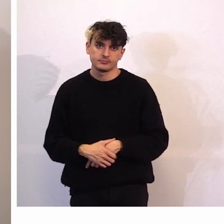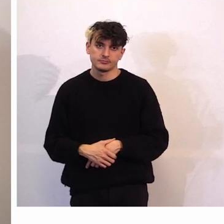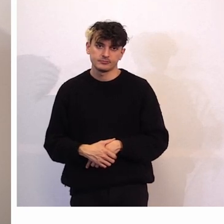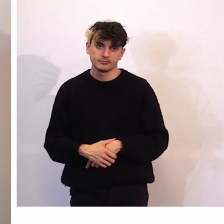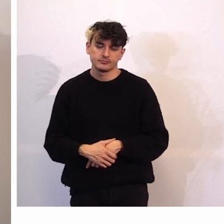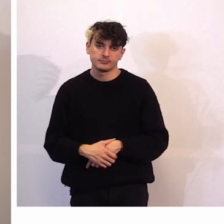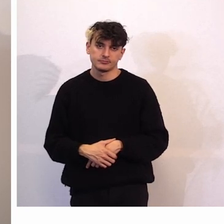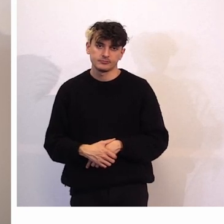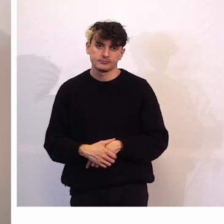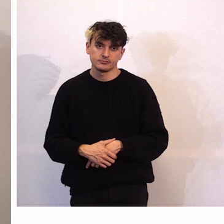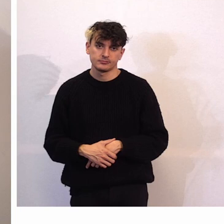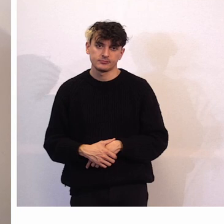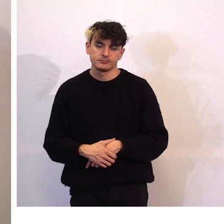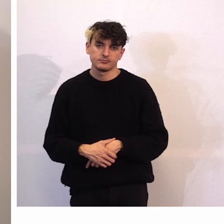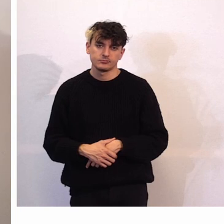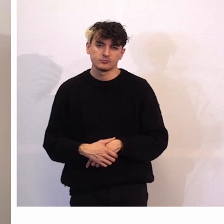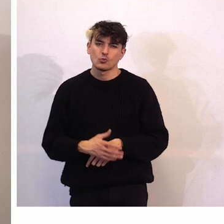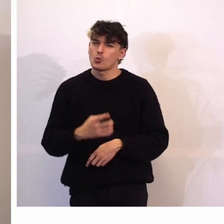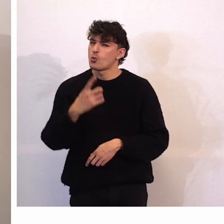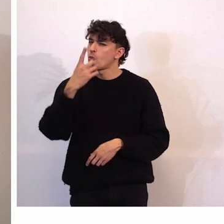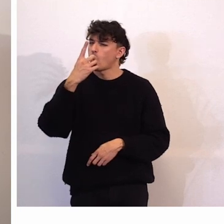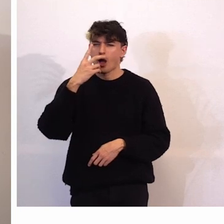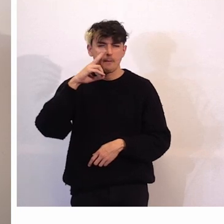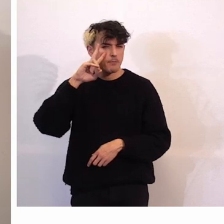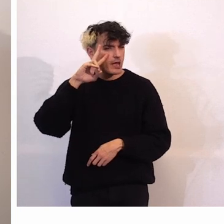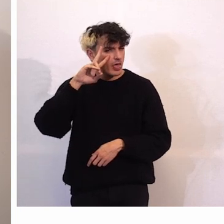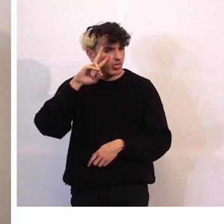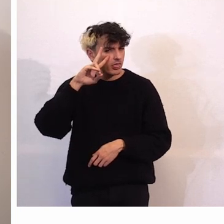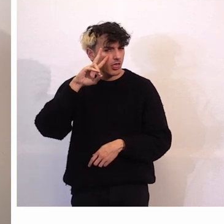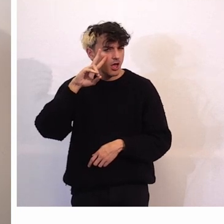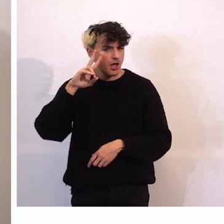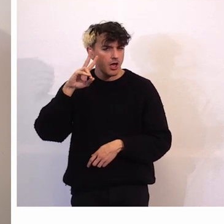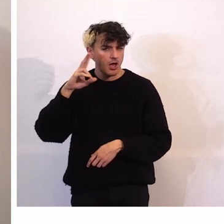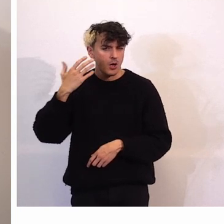Una de las experiencias más